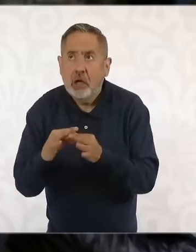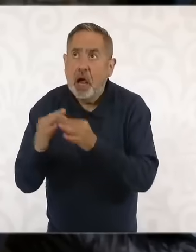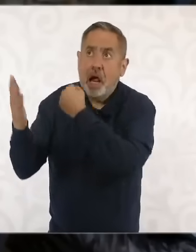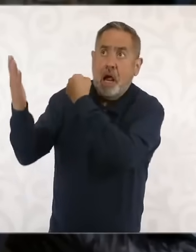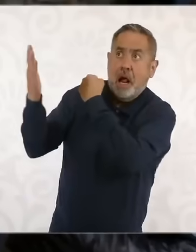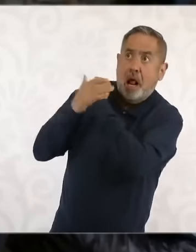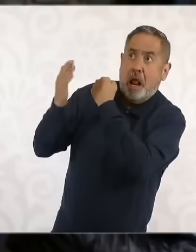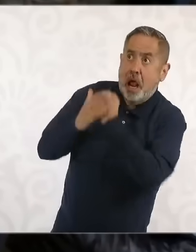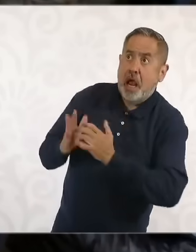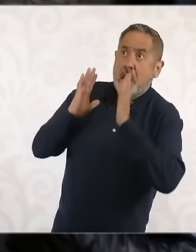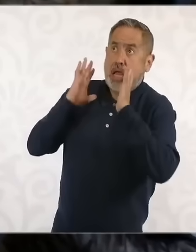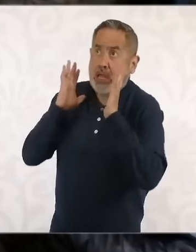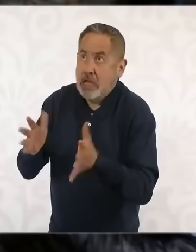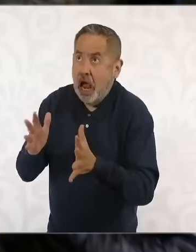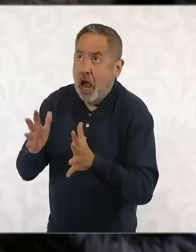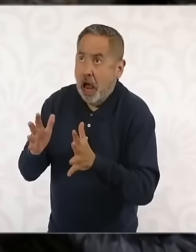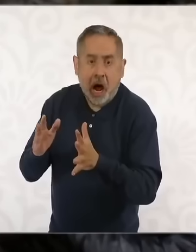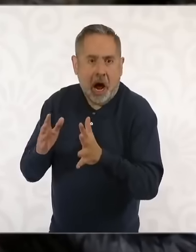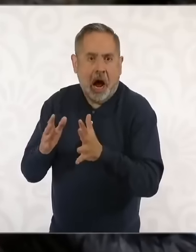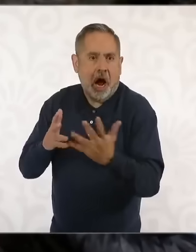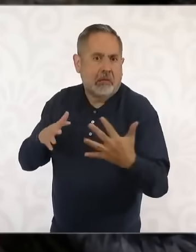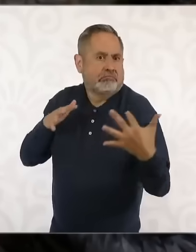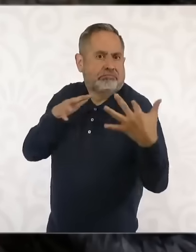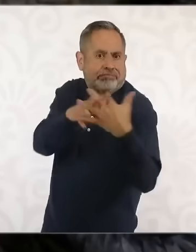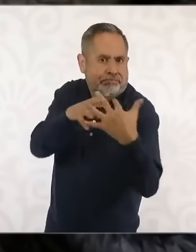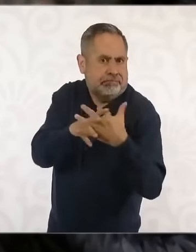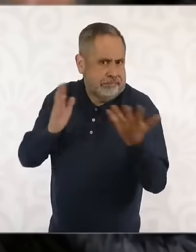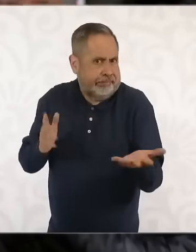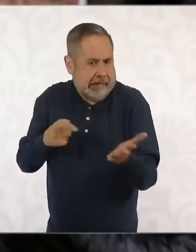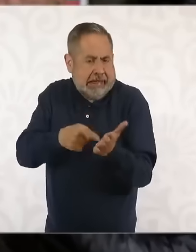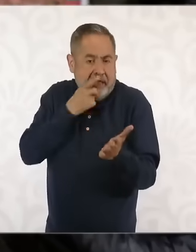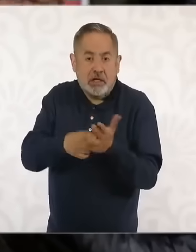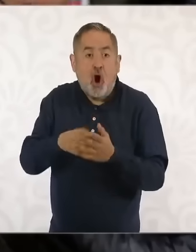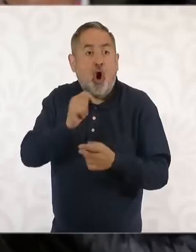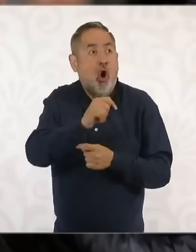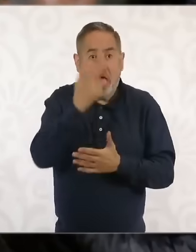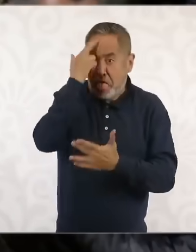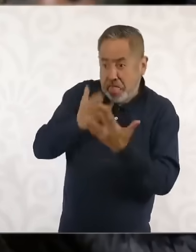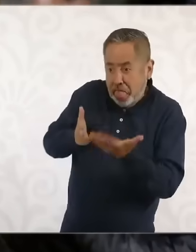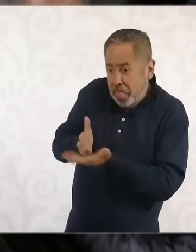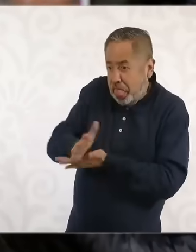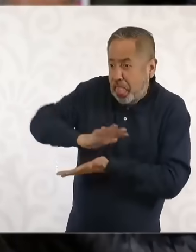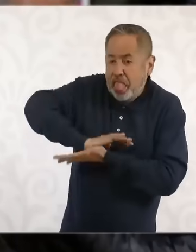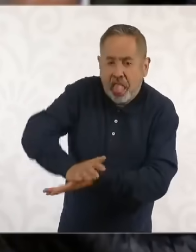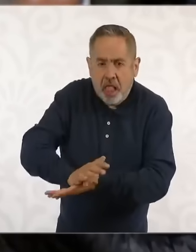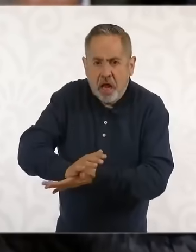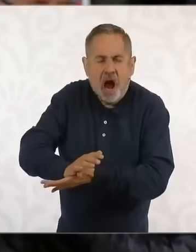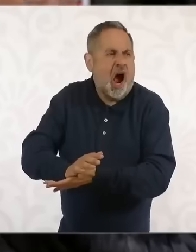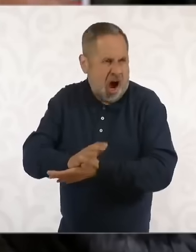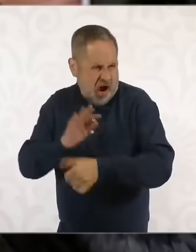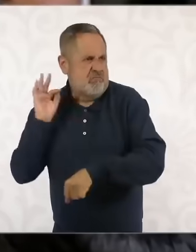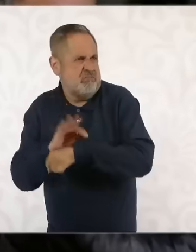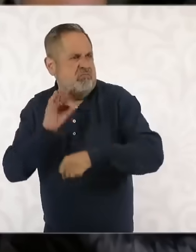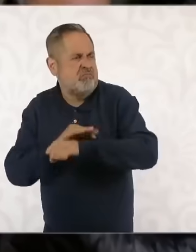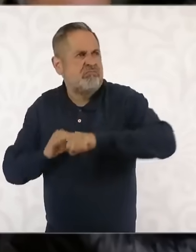grito de guerra y si un extraño enemigo osare pisar territorio mexicano, pues estar listos para la defensa. Pero